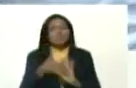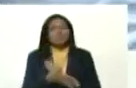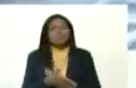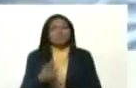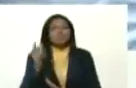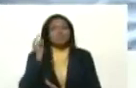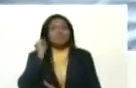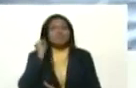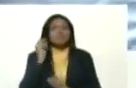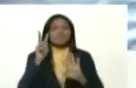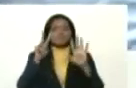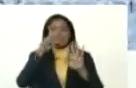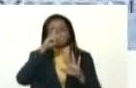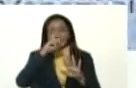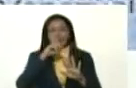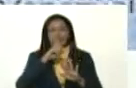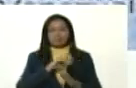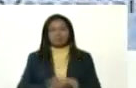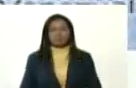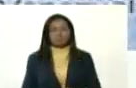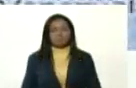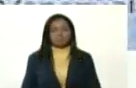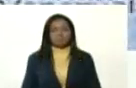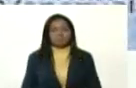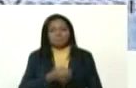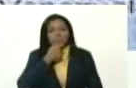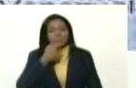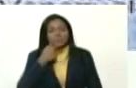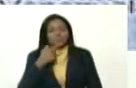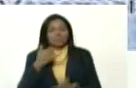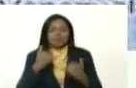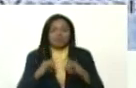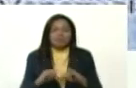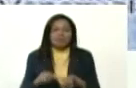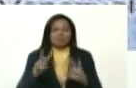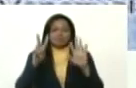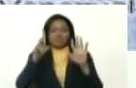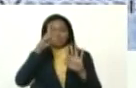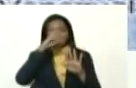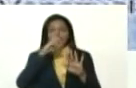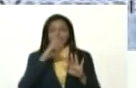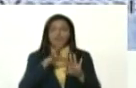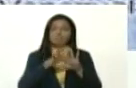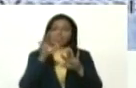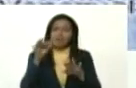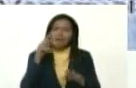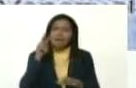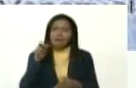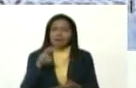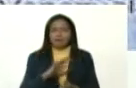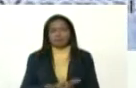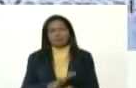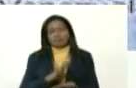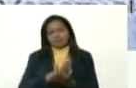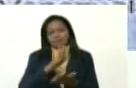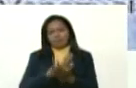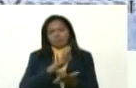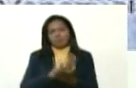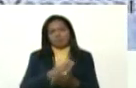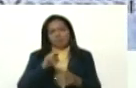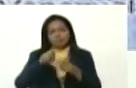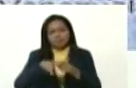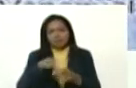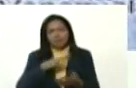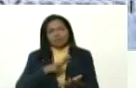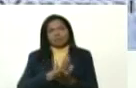una niña de 7 años. Una niña bella de 7 años. Déjenla sentadita. ¿Y por qué se va a parar? Déjenla ahí. Déjenla